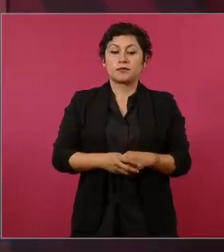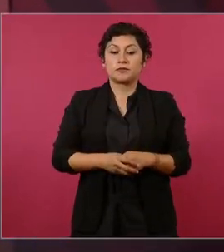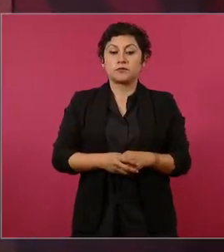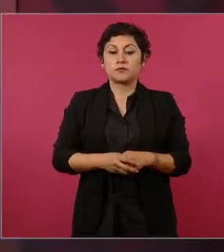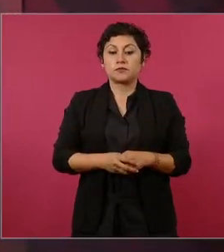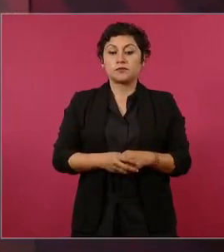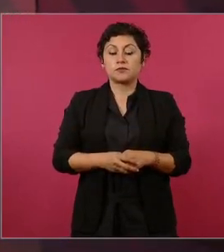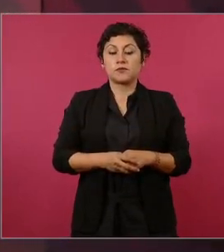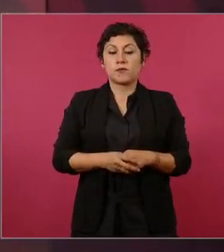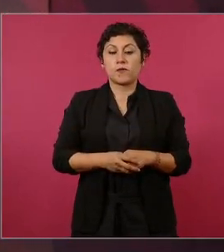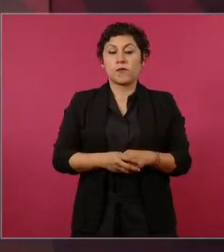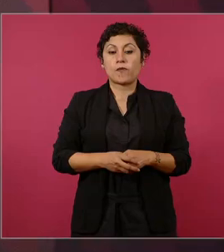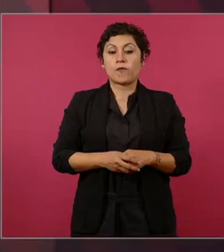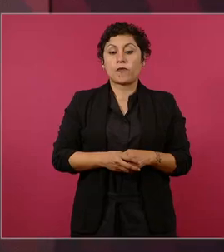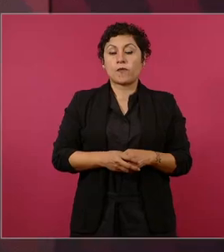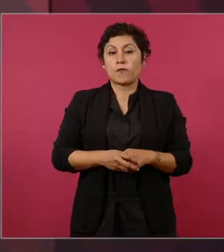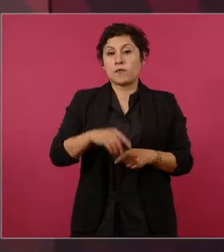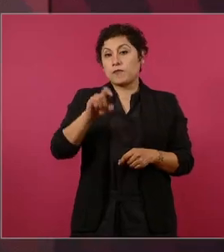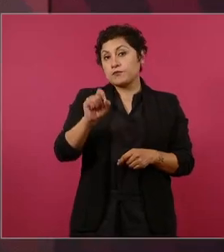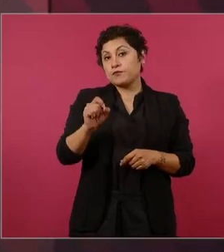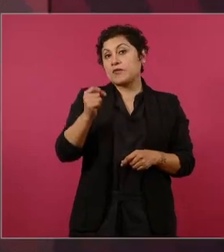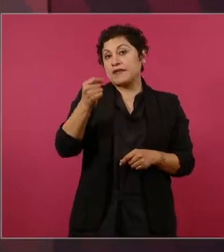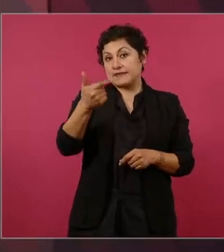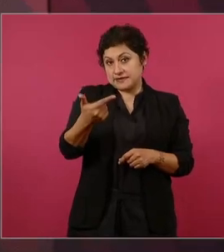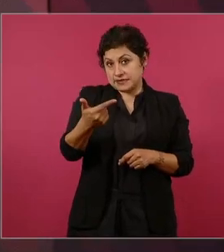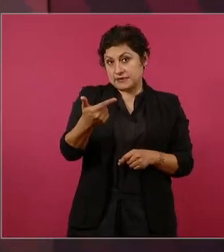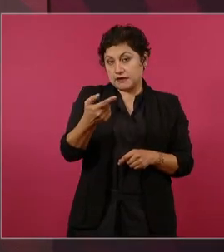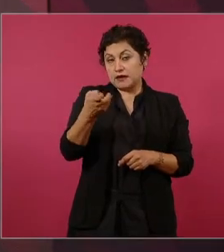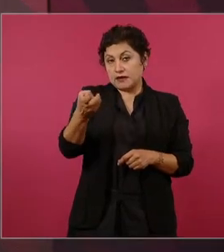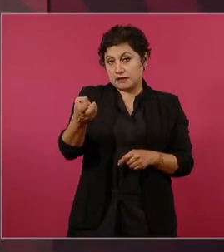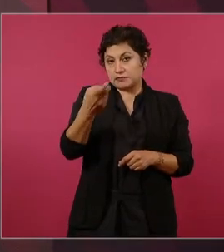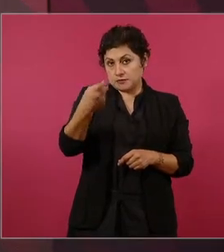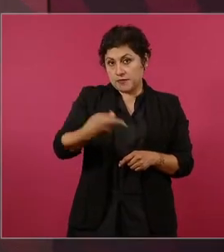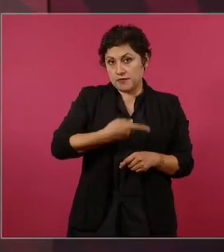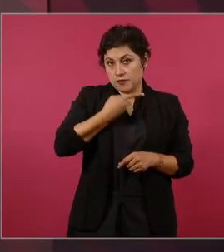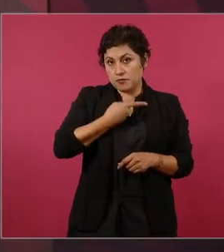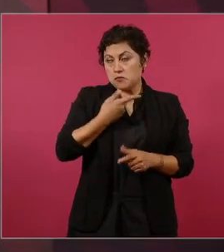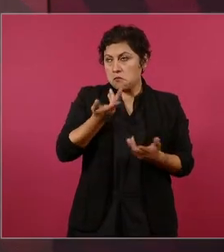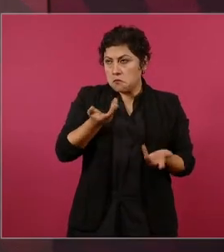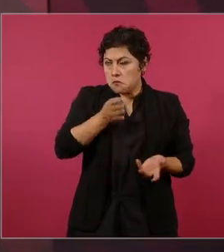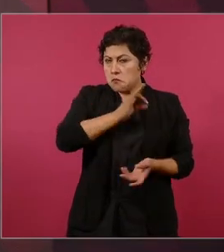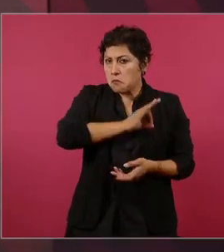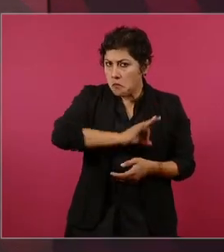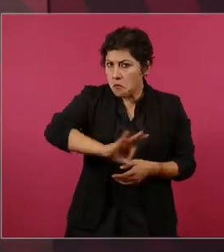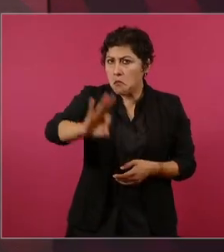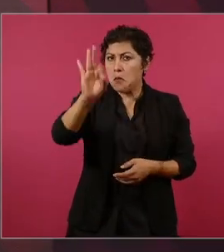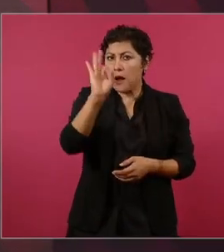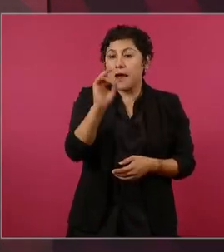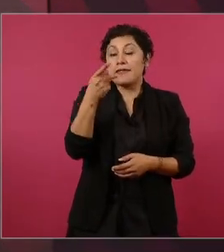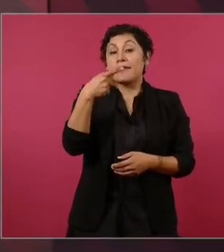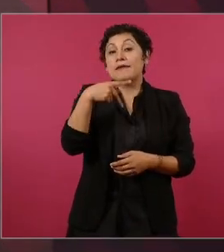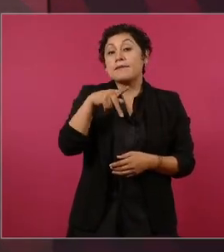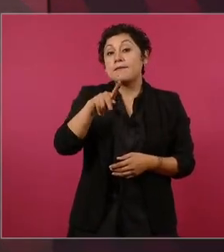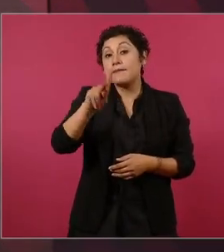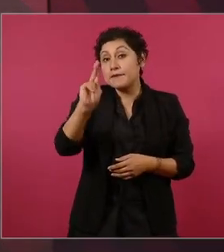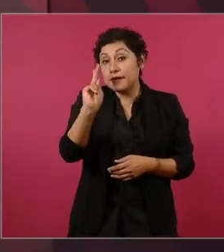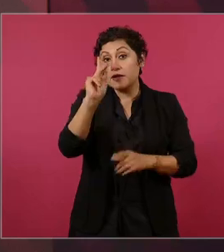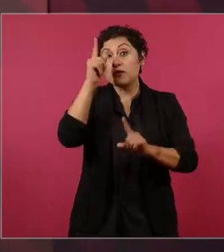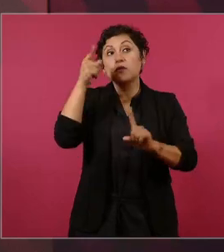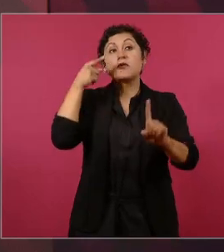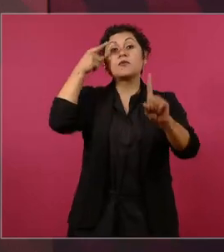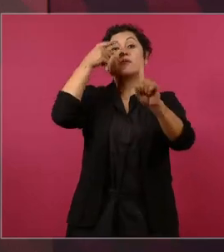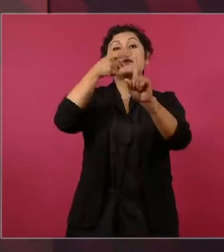puede hacerse siempre y cuando se busque que